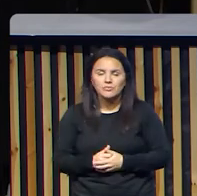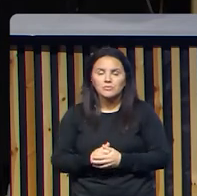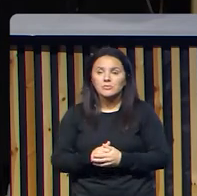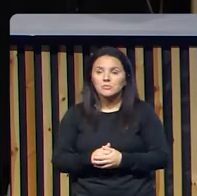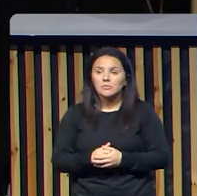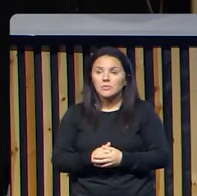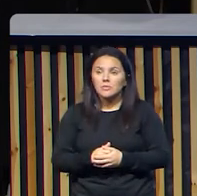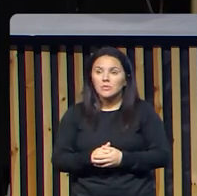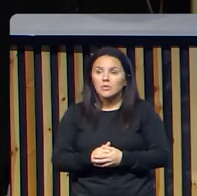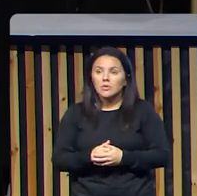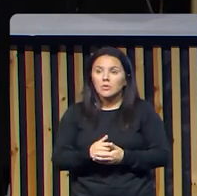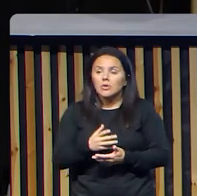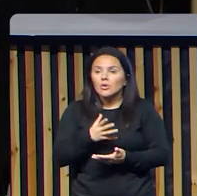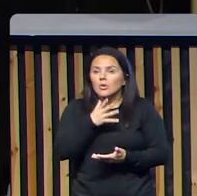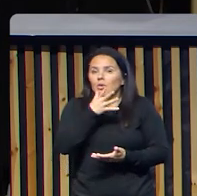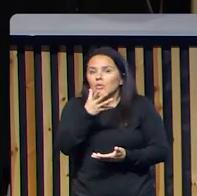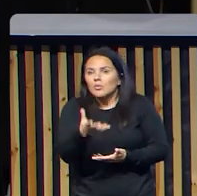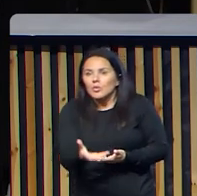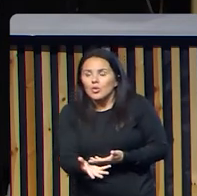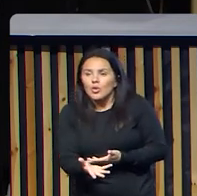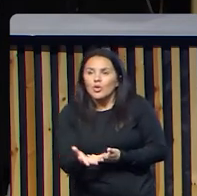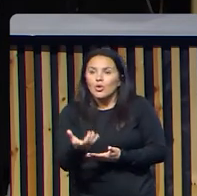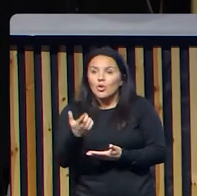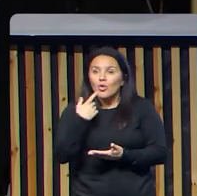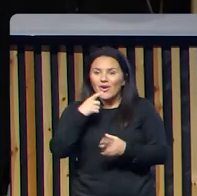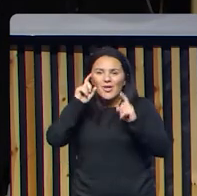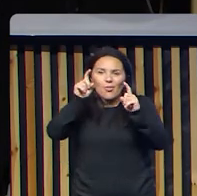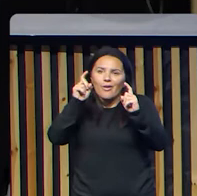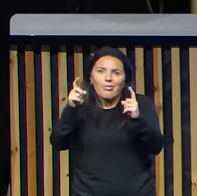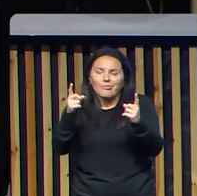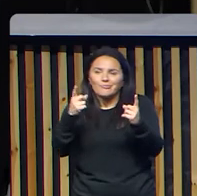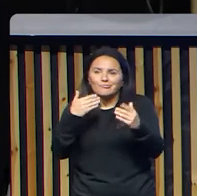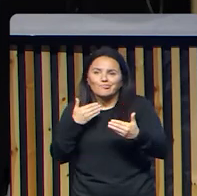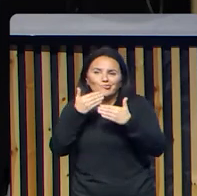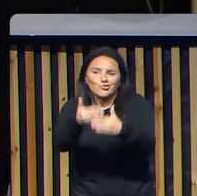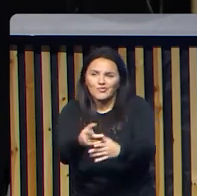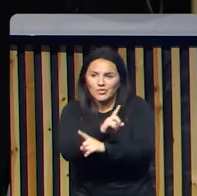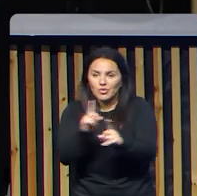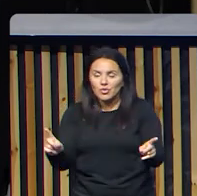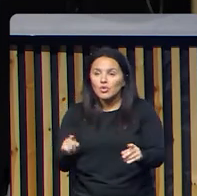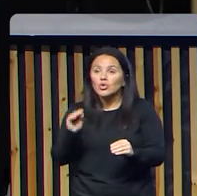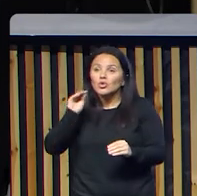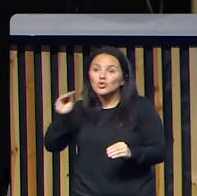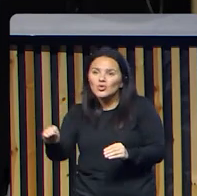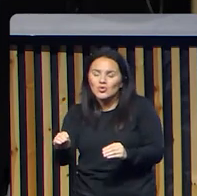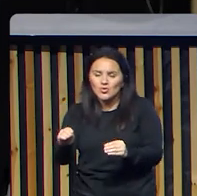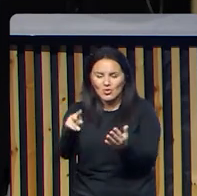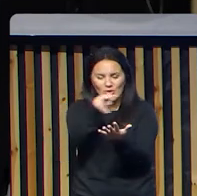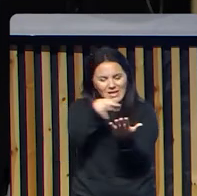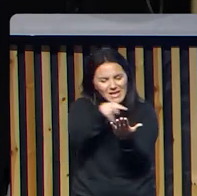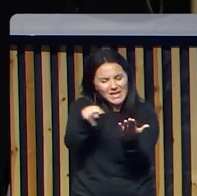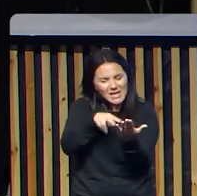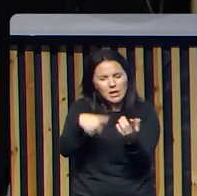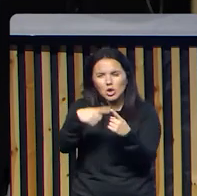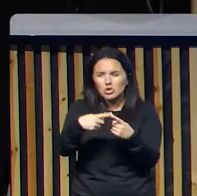Pues porque han tenido un escaso acceso a la educación y por lo tanto tienen un nivel de literacidad de poder leer cosas